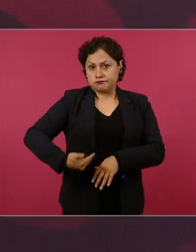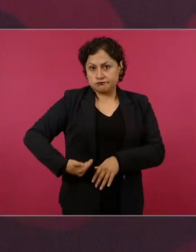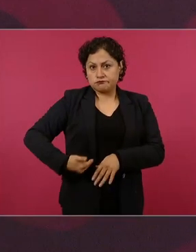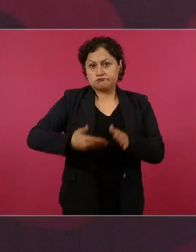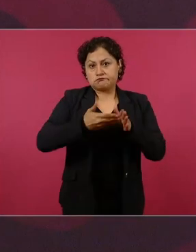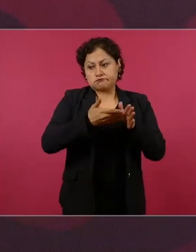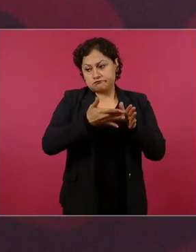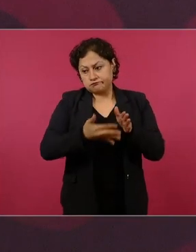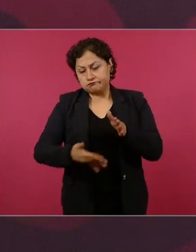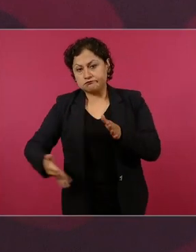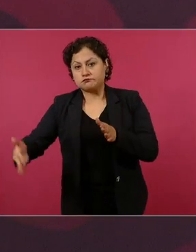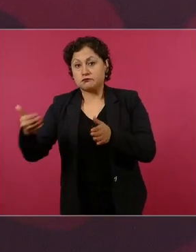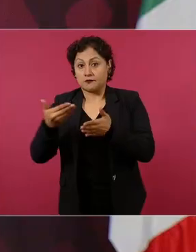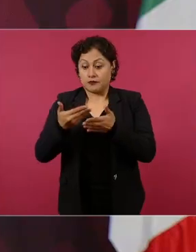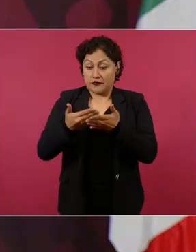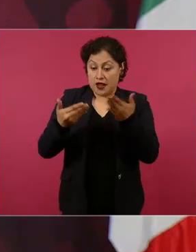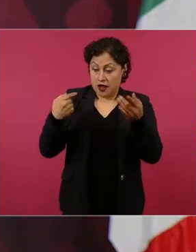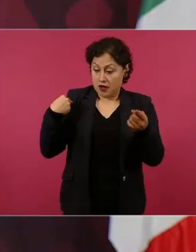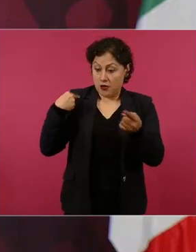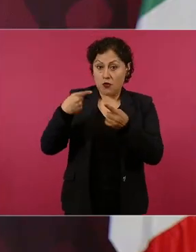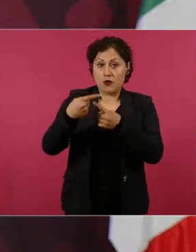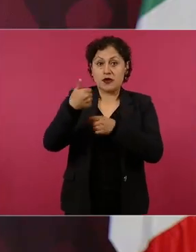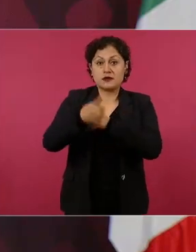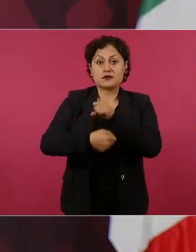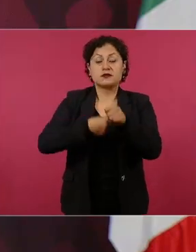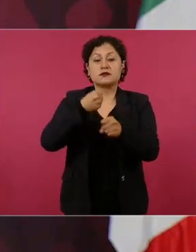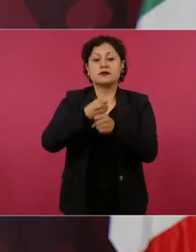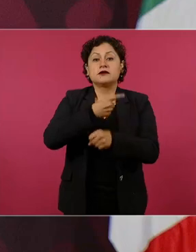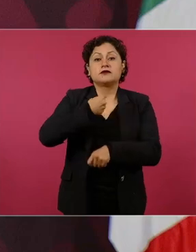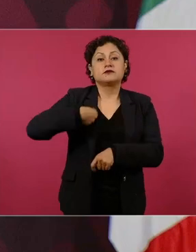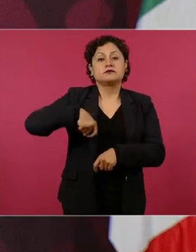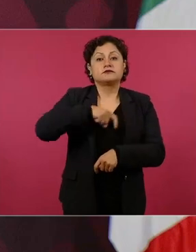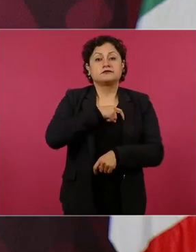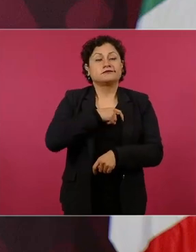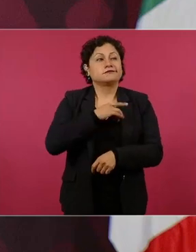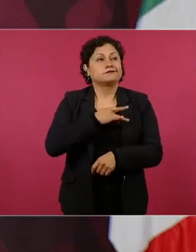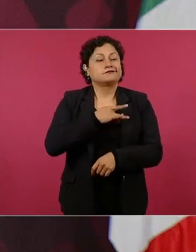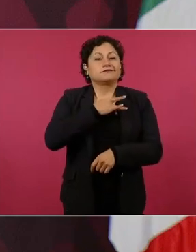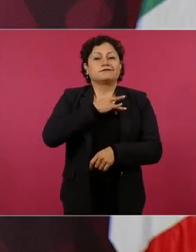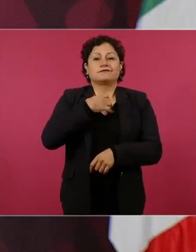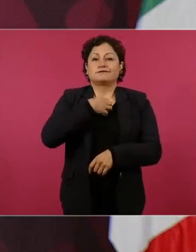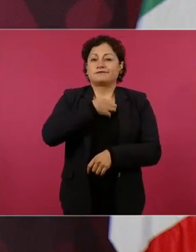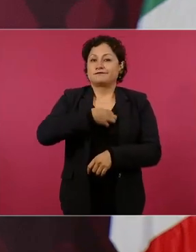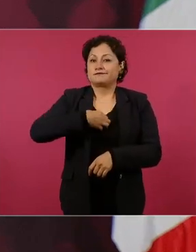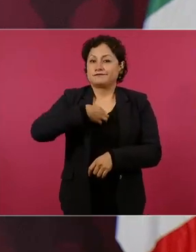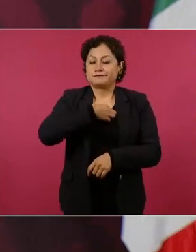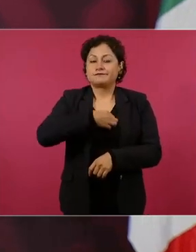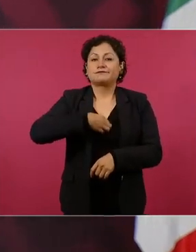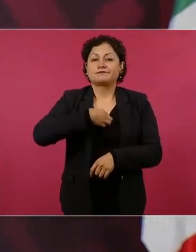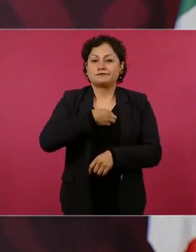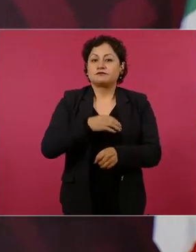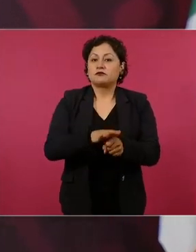El día de hoy estamos muy contentos porque además hace